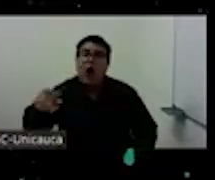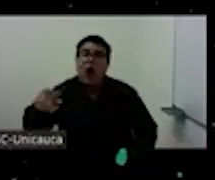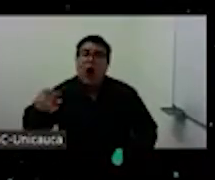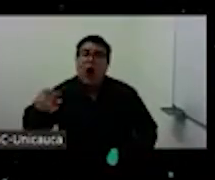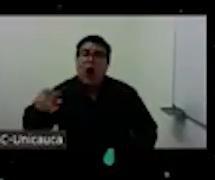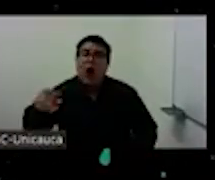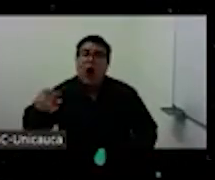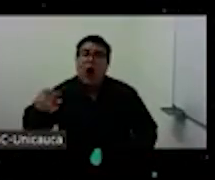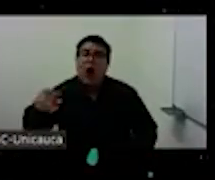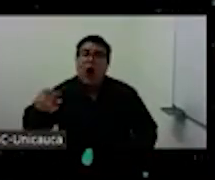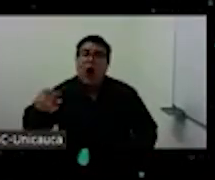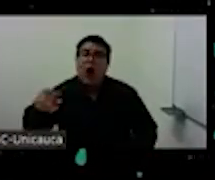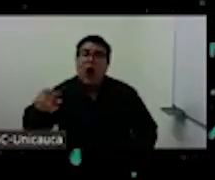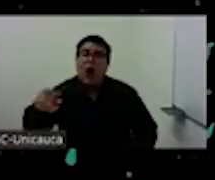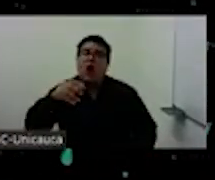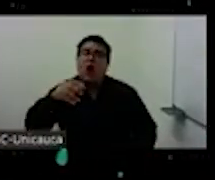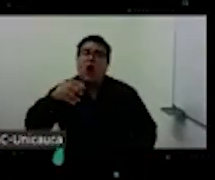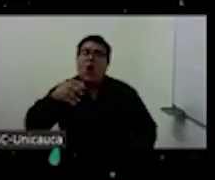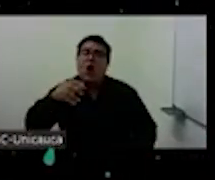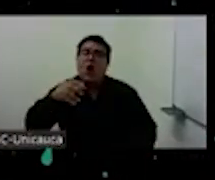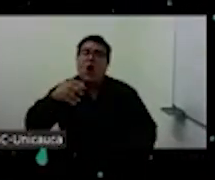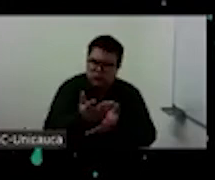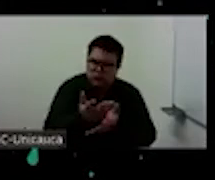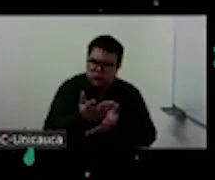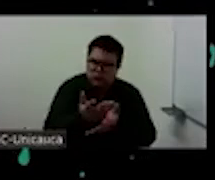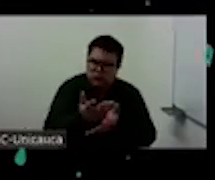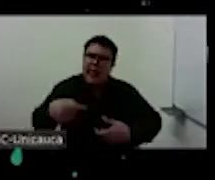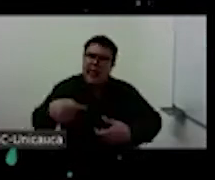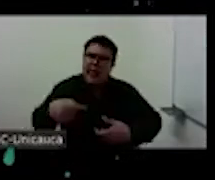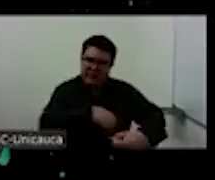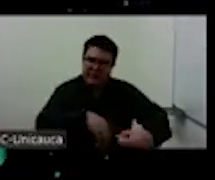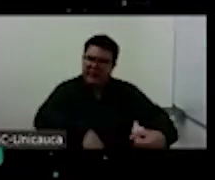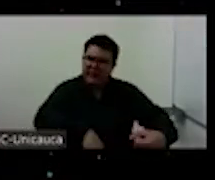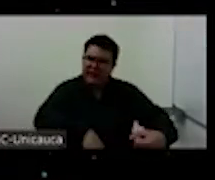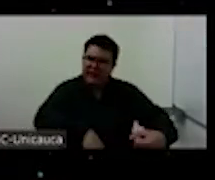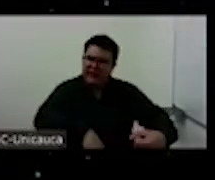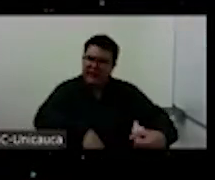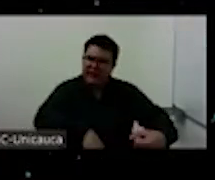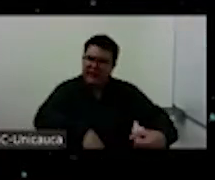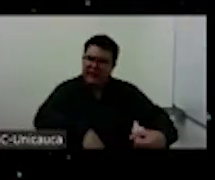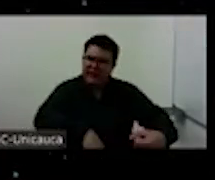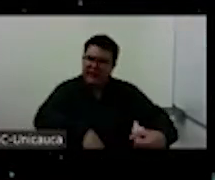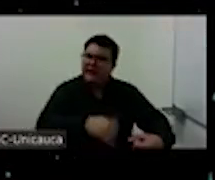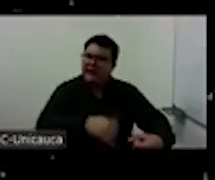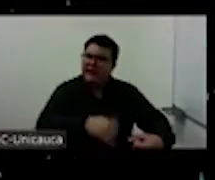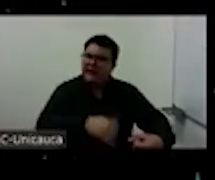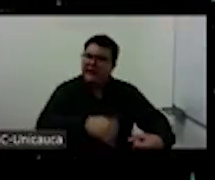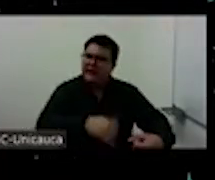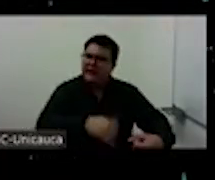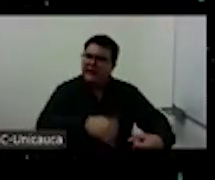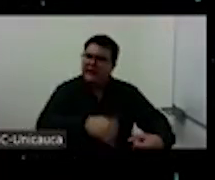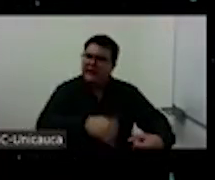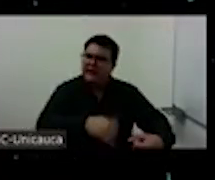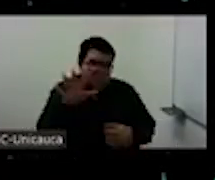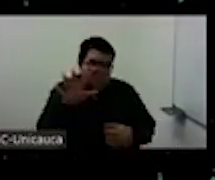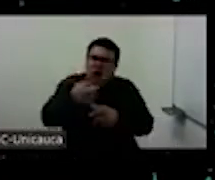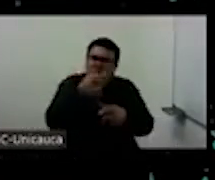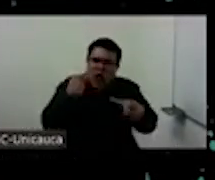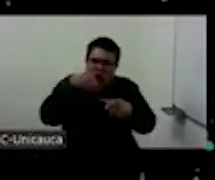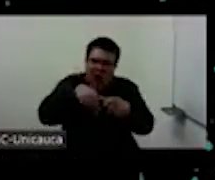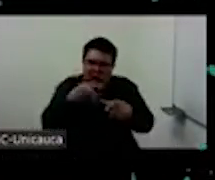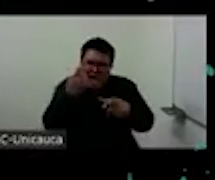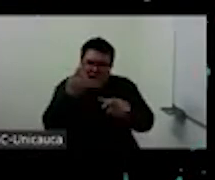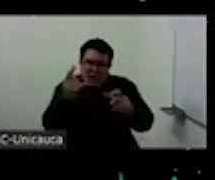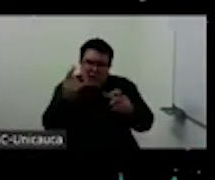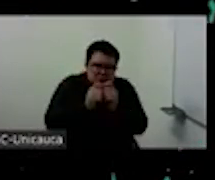aconsejan guardar las semillas en estas jigras de cabuya para no desarmonizar el corazón de las semillas y que éstas den